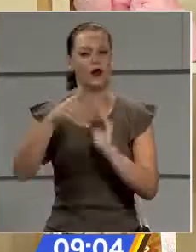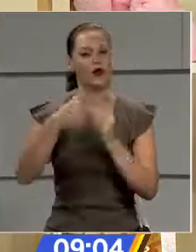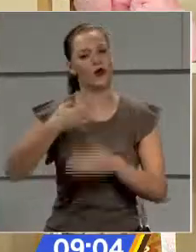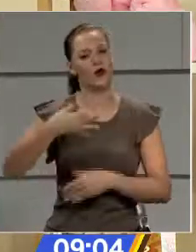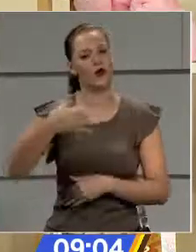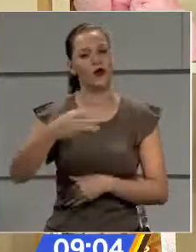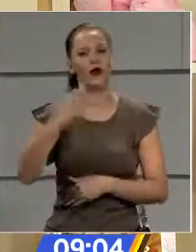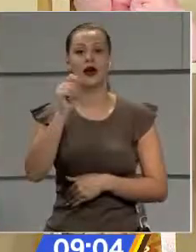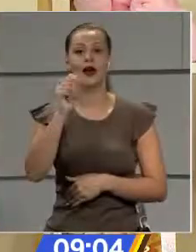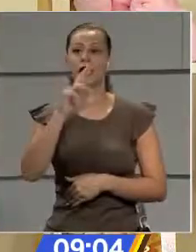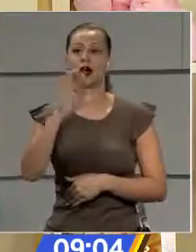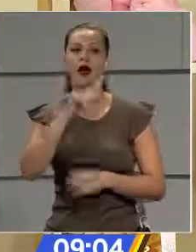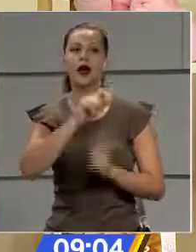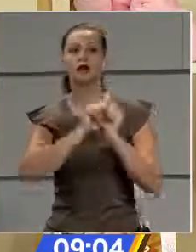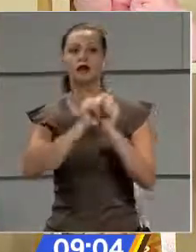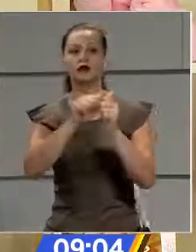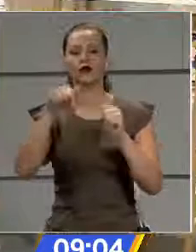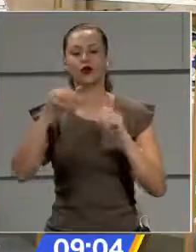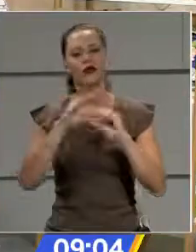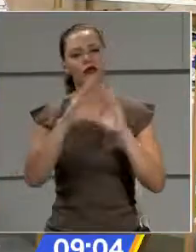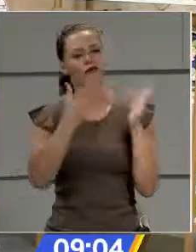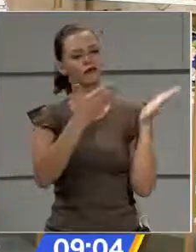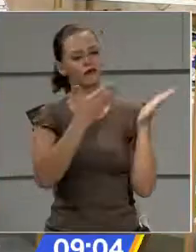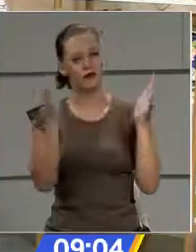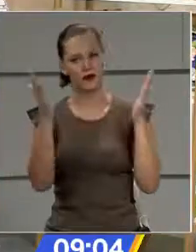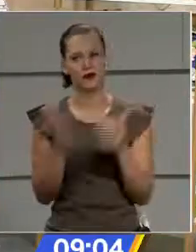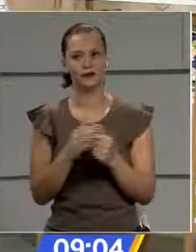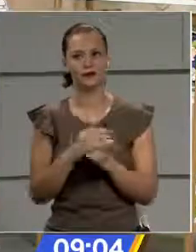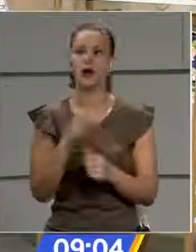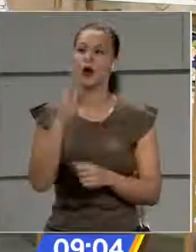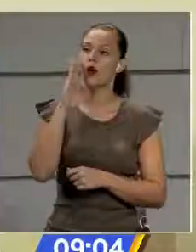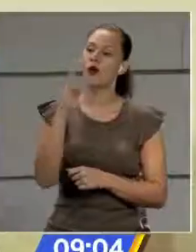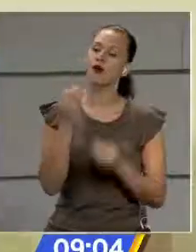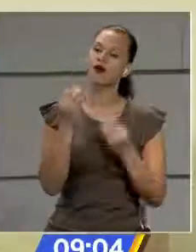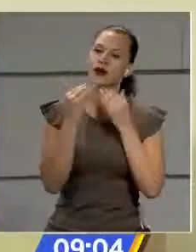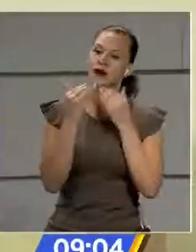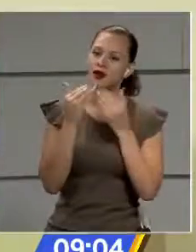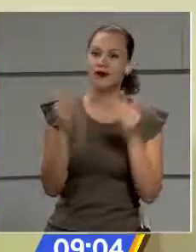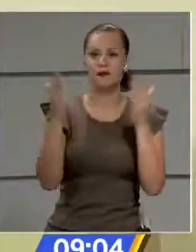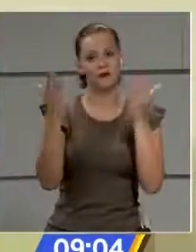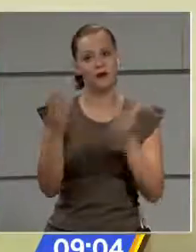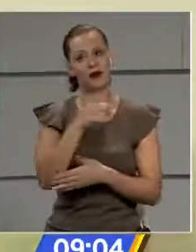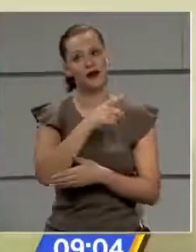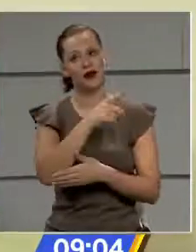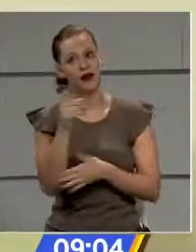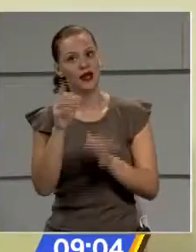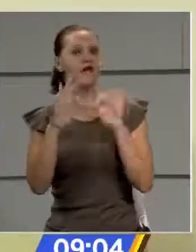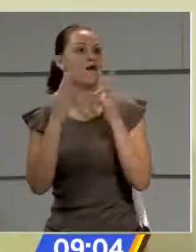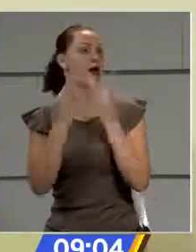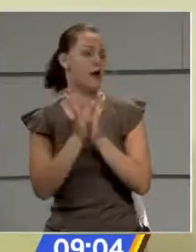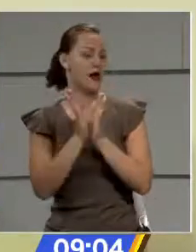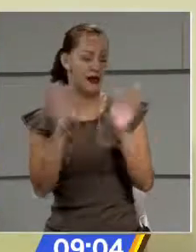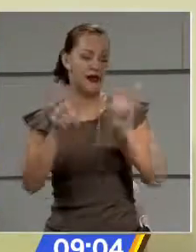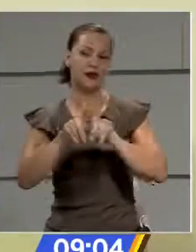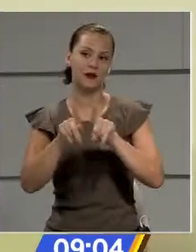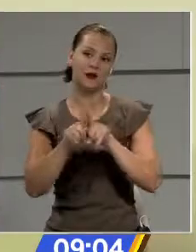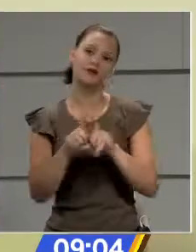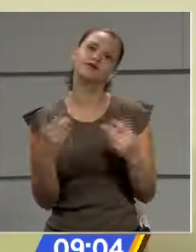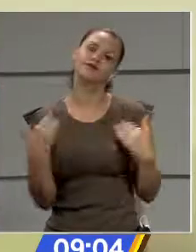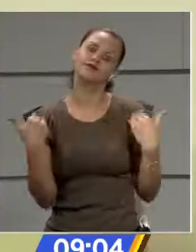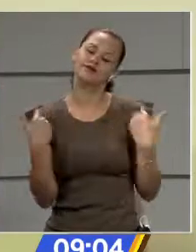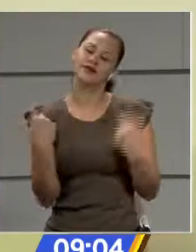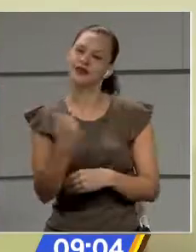los días. Carla Siles nos acompaña esta mañana. Carla, bienvenida. Hola, Caro, muchas gracias. Bienvenidos niños y niñas, familias en general también. Un